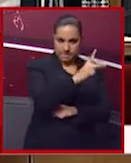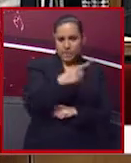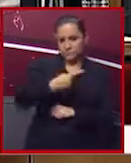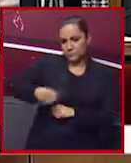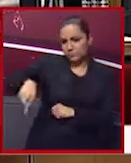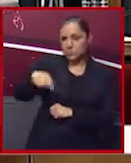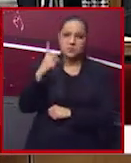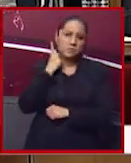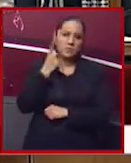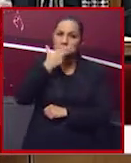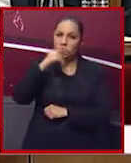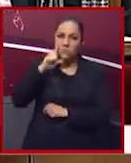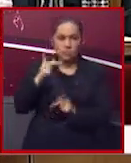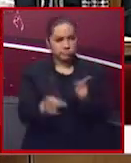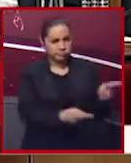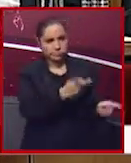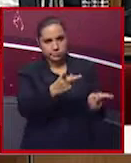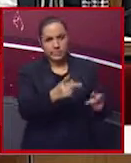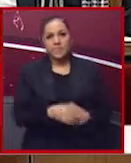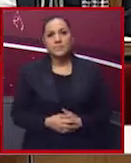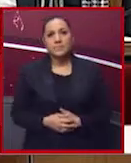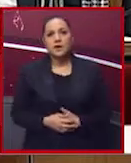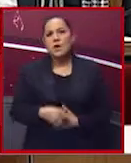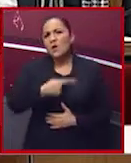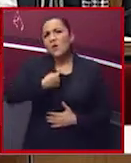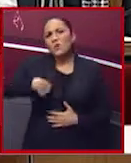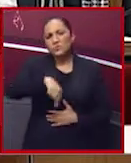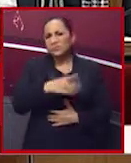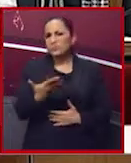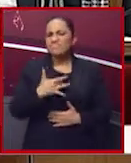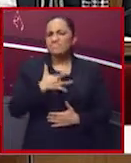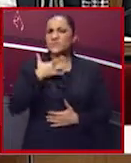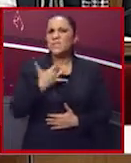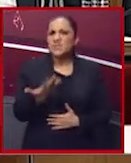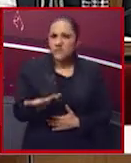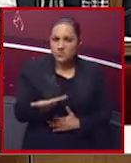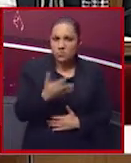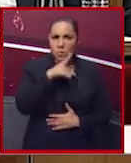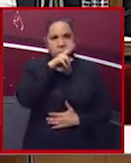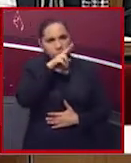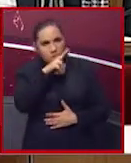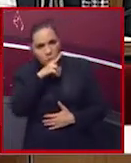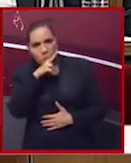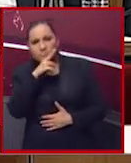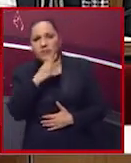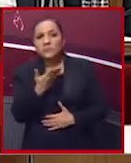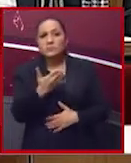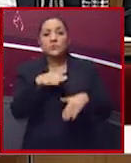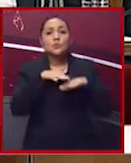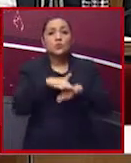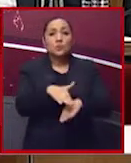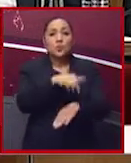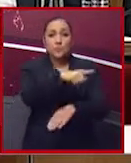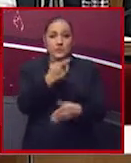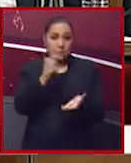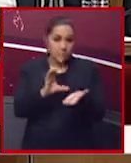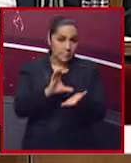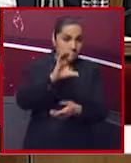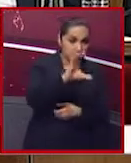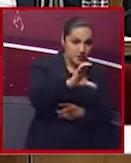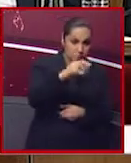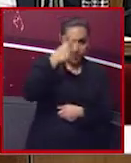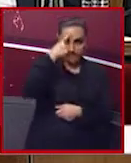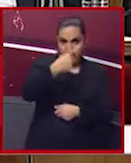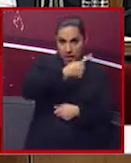Aquí la preocupación nuestra, quizá a lo mejor de muchos de nosotros, sería la inversión en el capital humano en